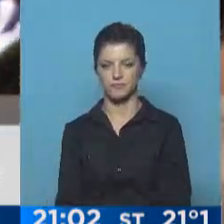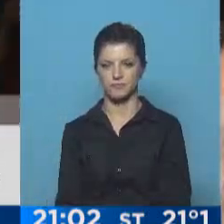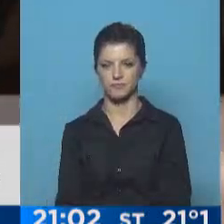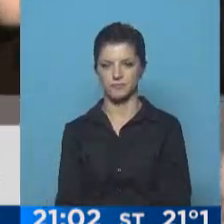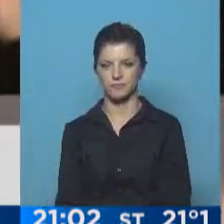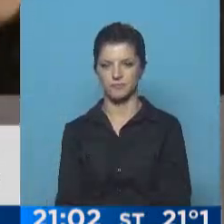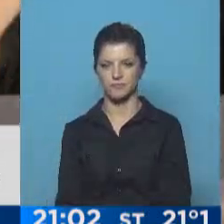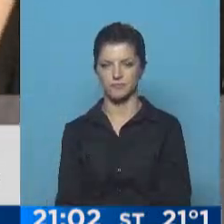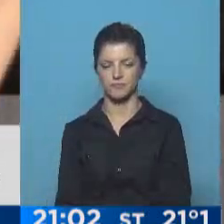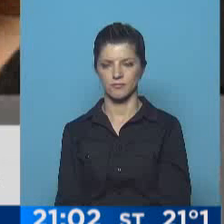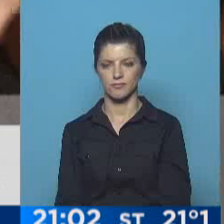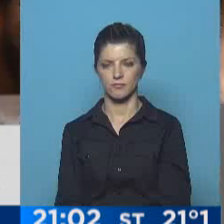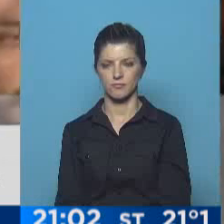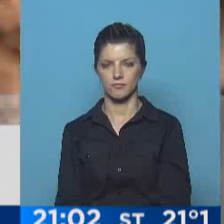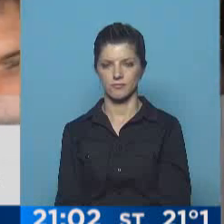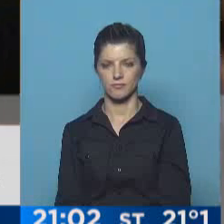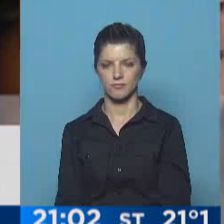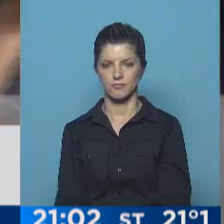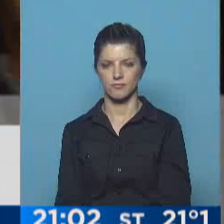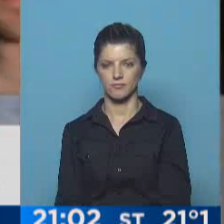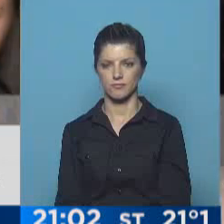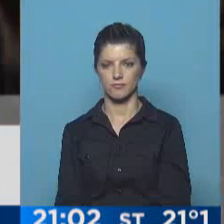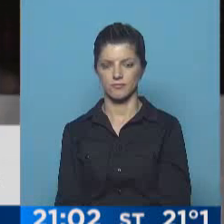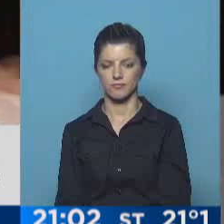el Yo soy así